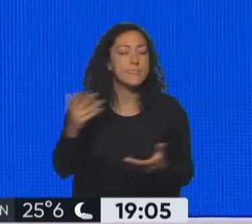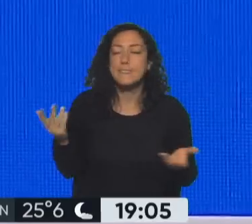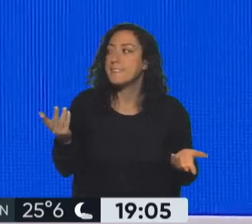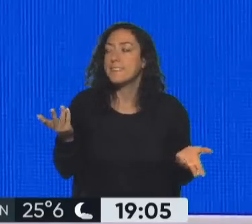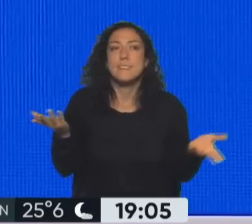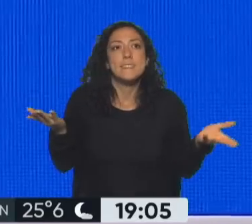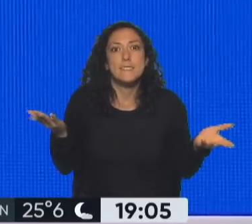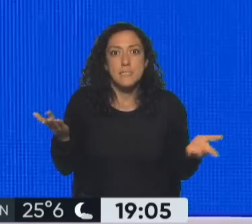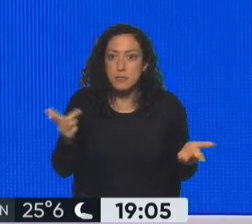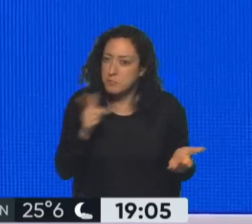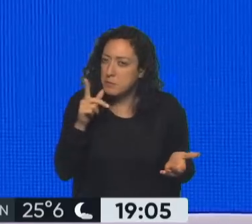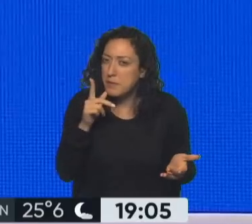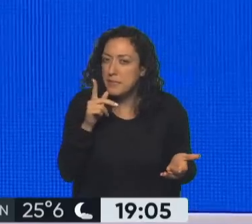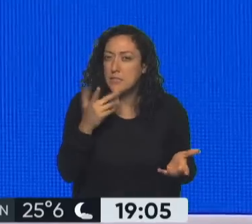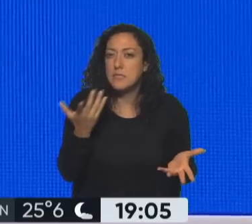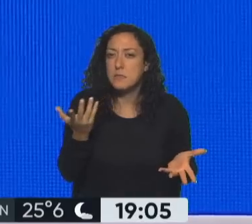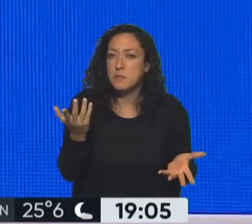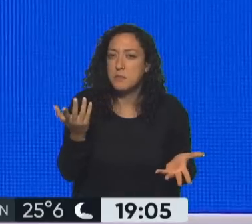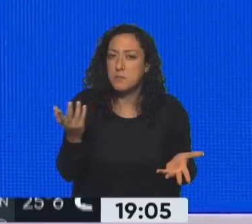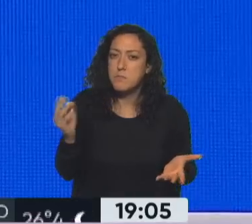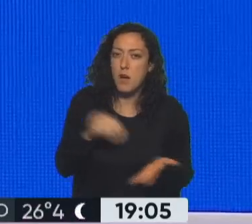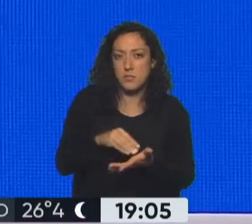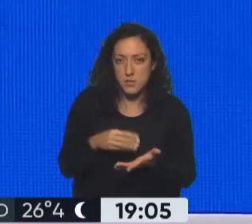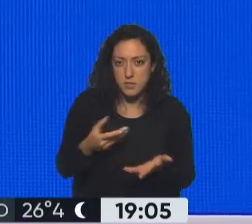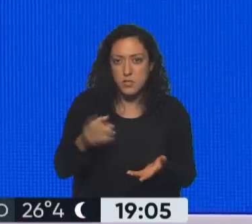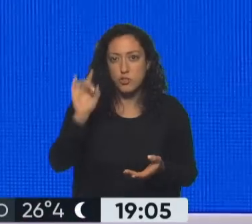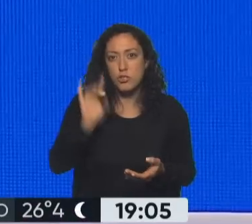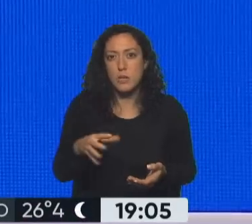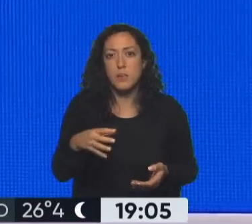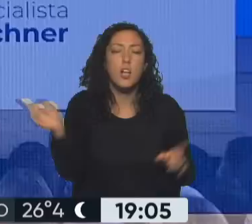que va a ser algo más que una clase. No.